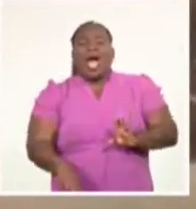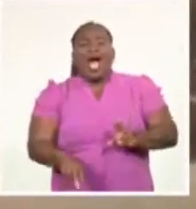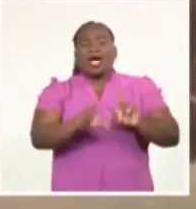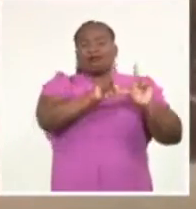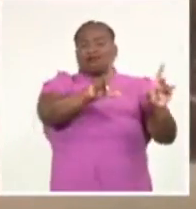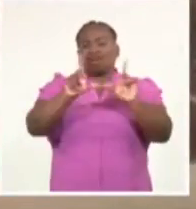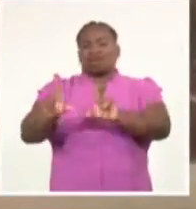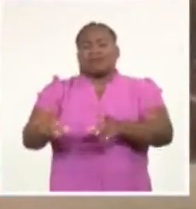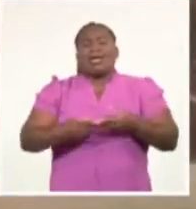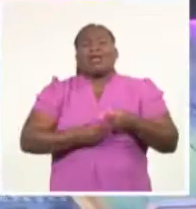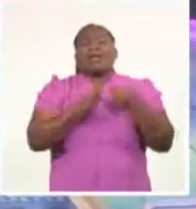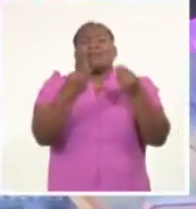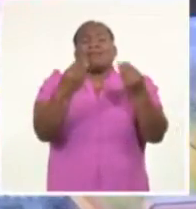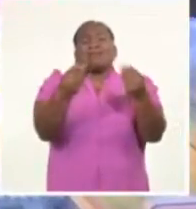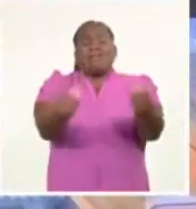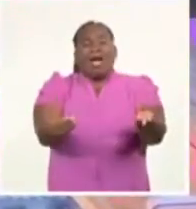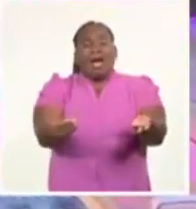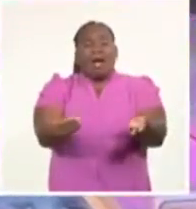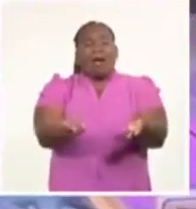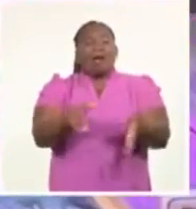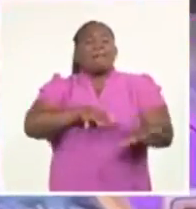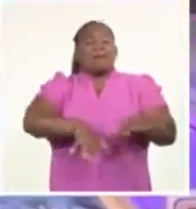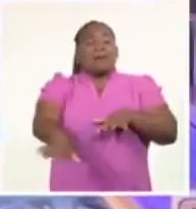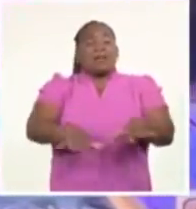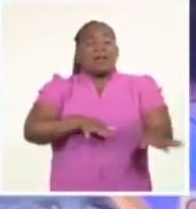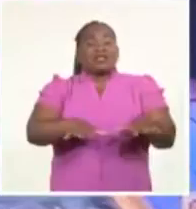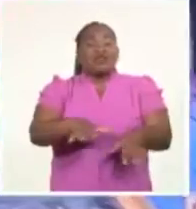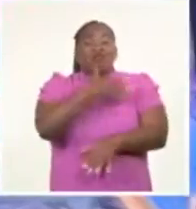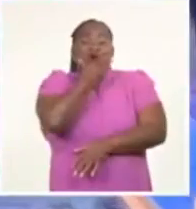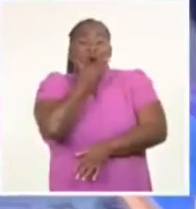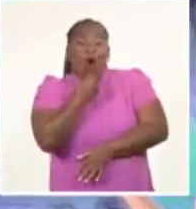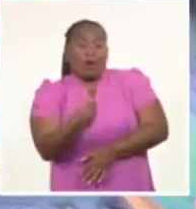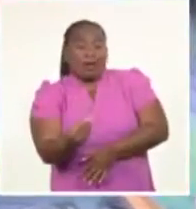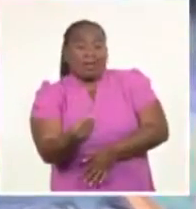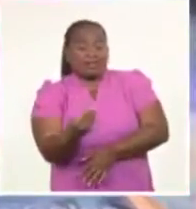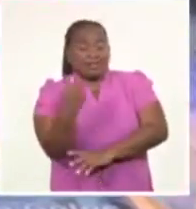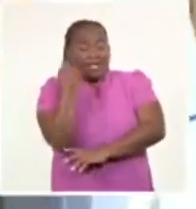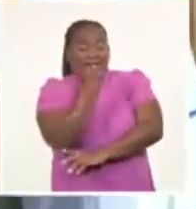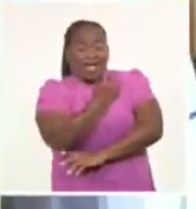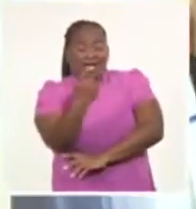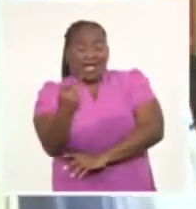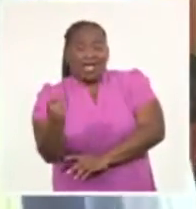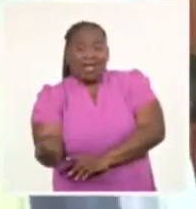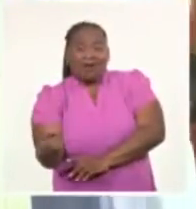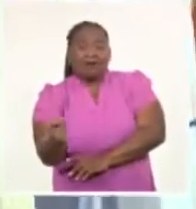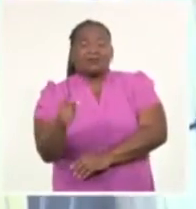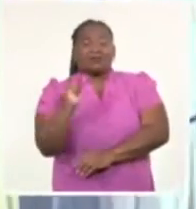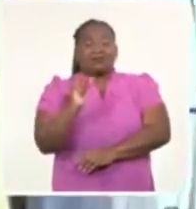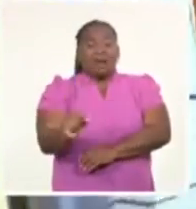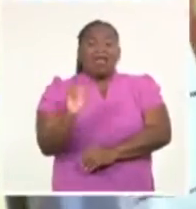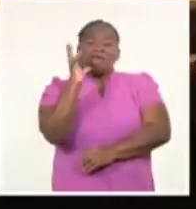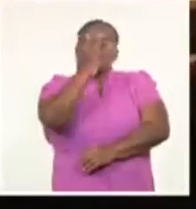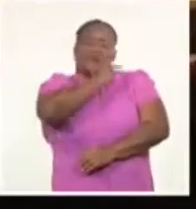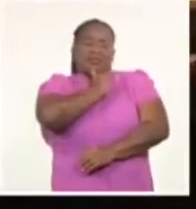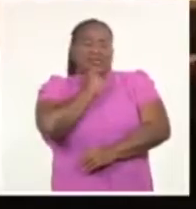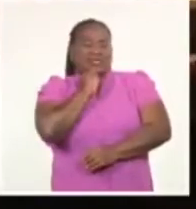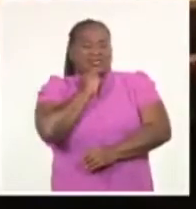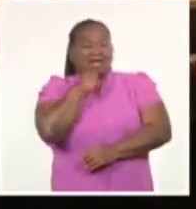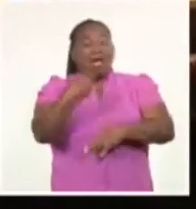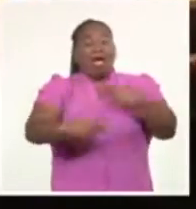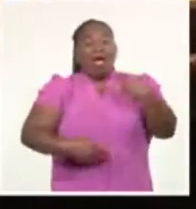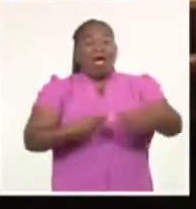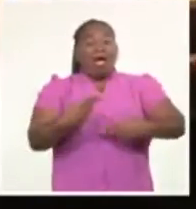entregan conocimientos en la formación de las nuevas generaciones. Fundan desde y para la belleza. Convierten